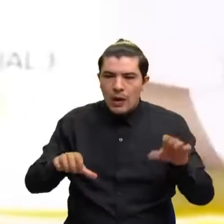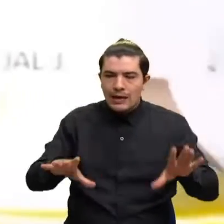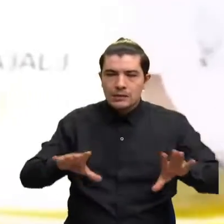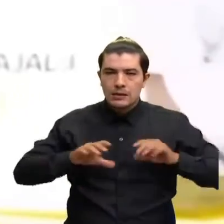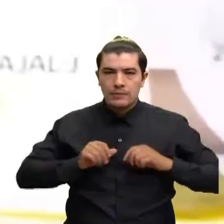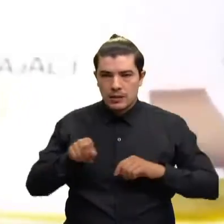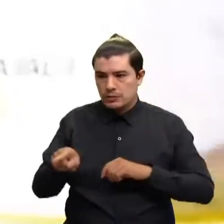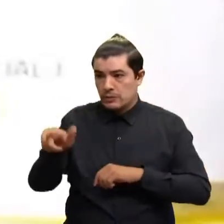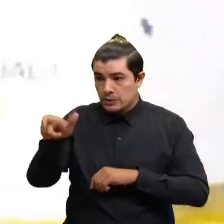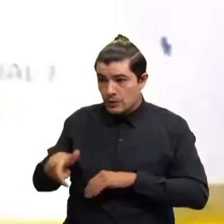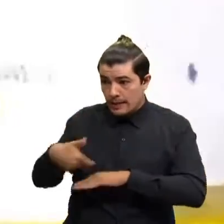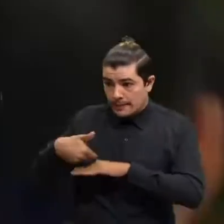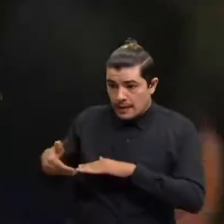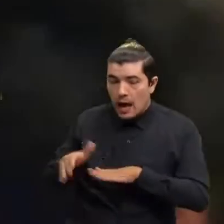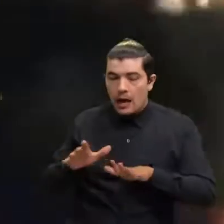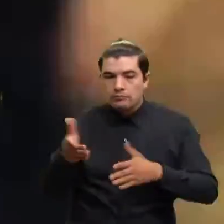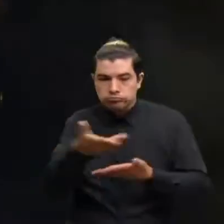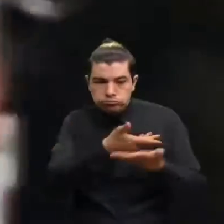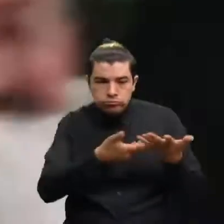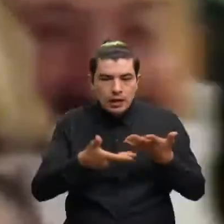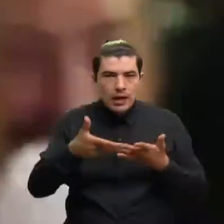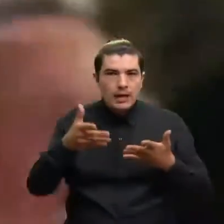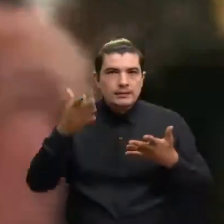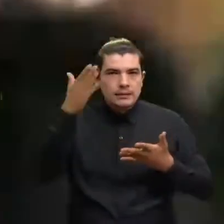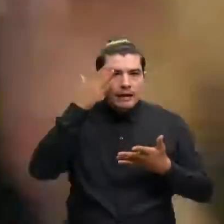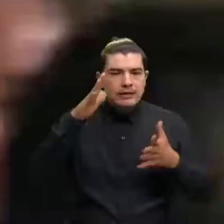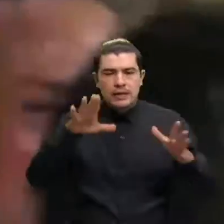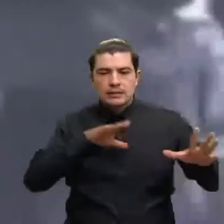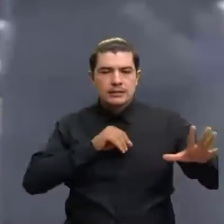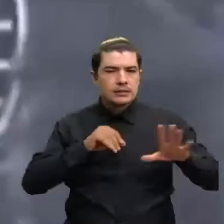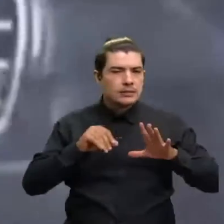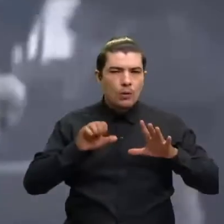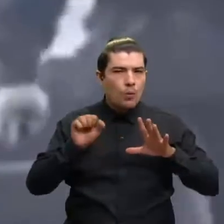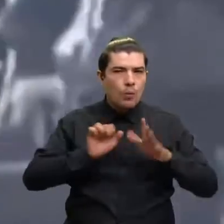petición de libertad condicional. Recordemos que